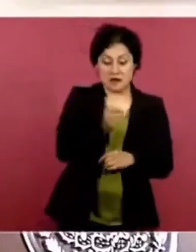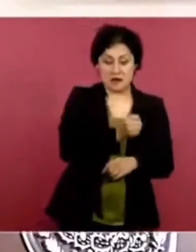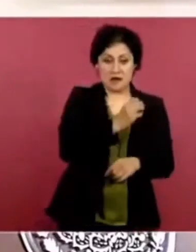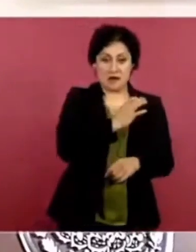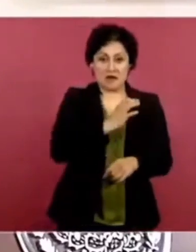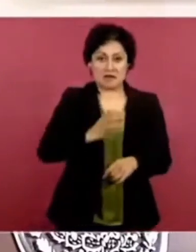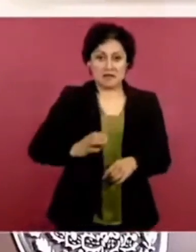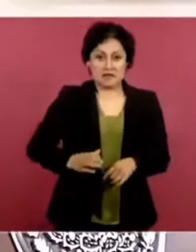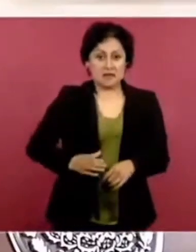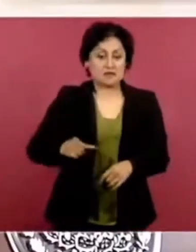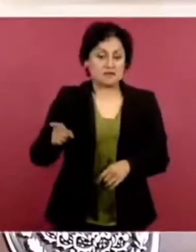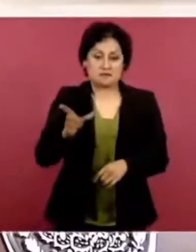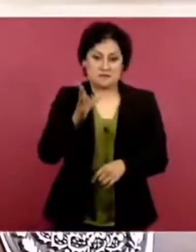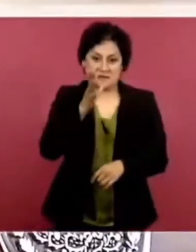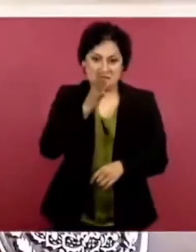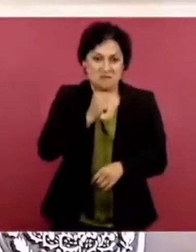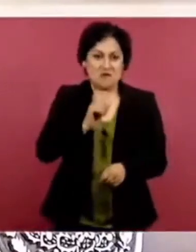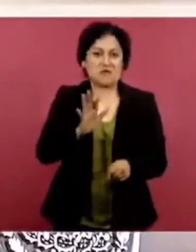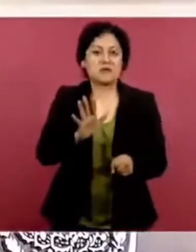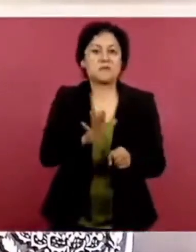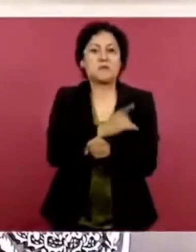tiempos